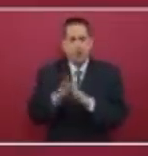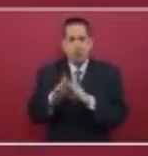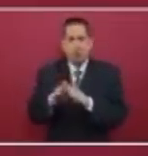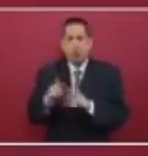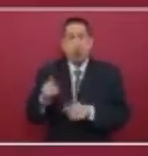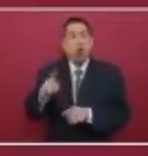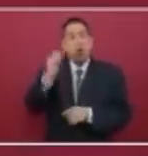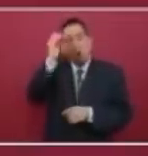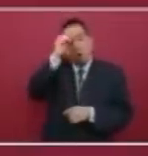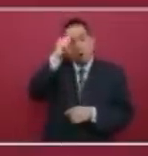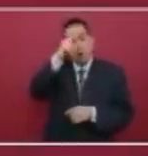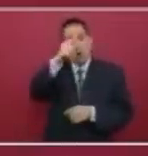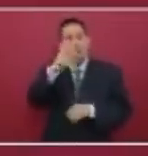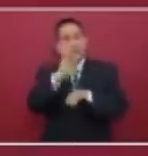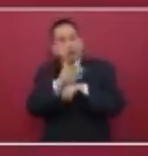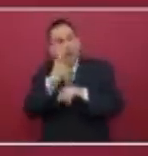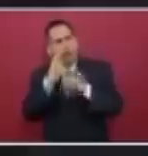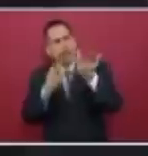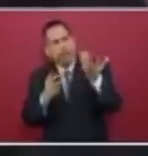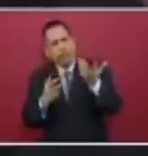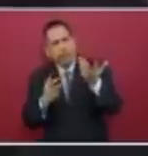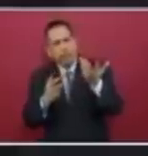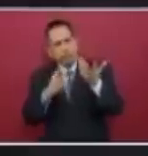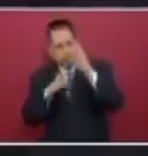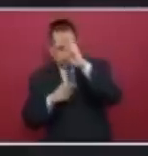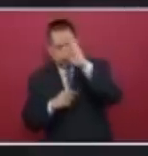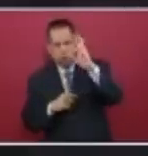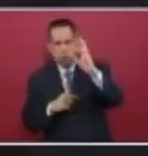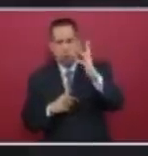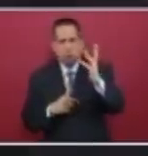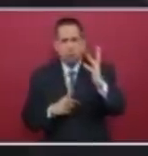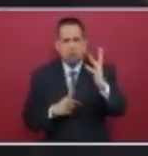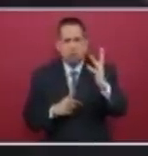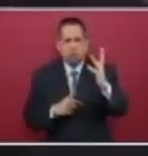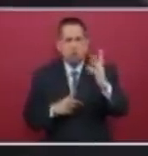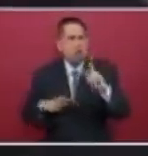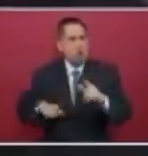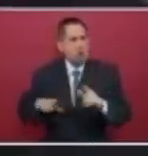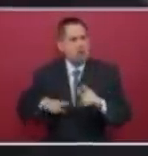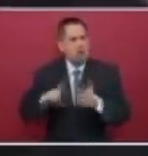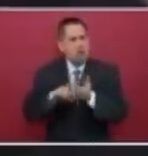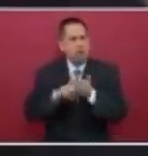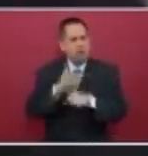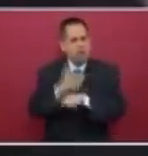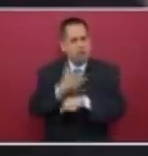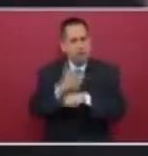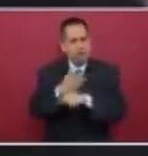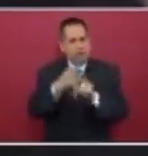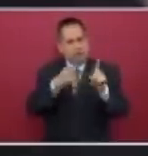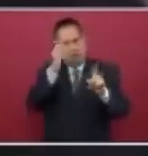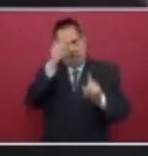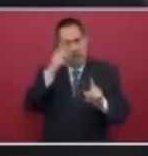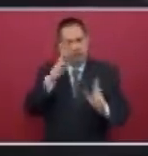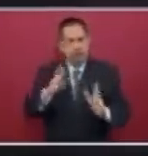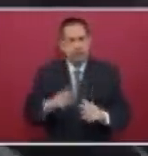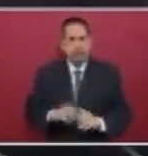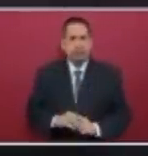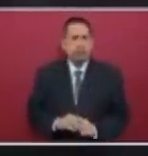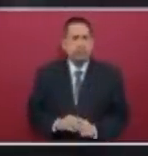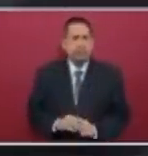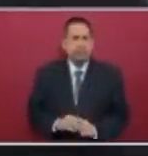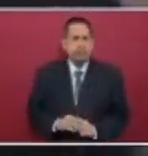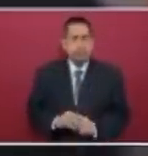punto de vista del gobierno de eeuu siendo respetuosos del punto de vista del gobierno de eeuu entonces